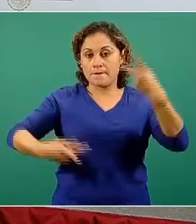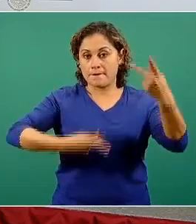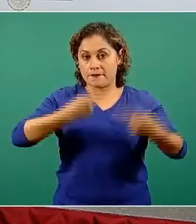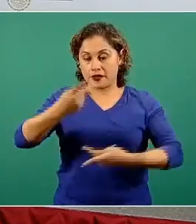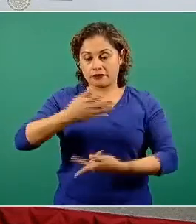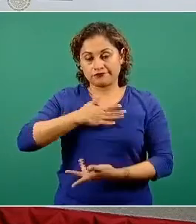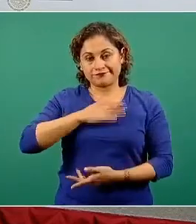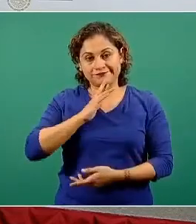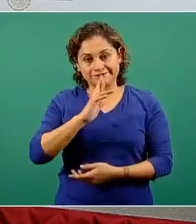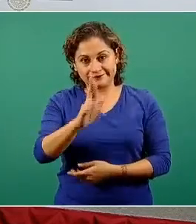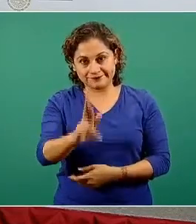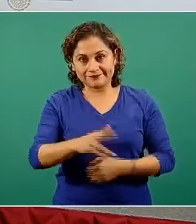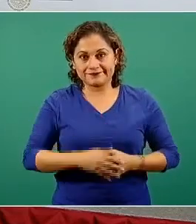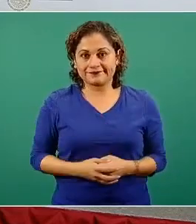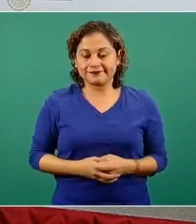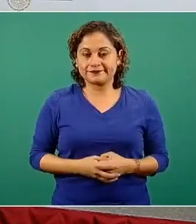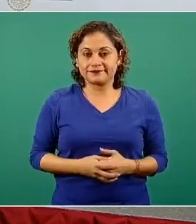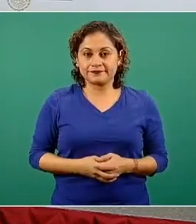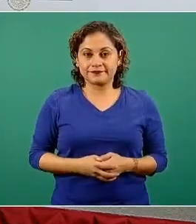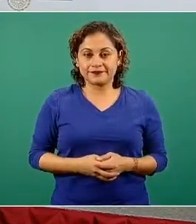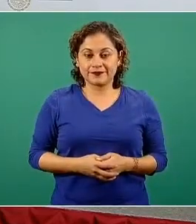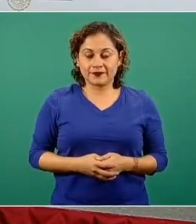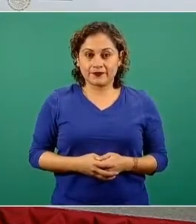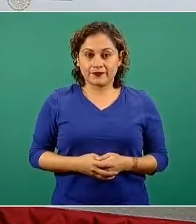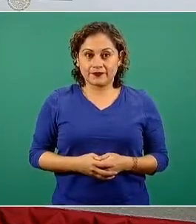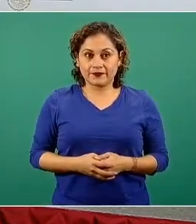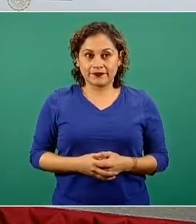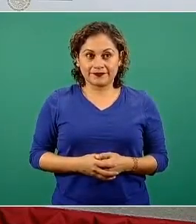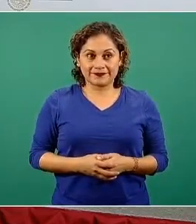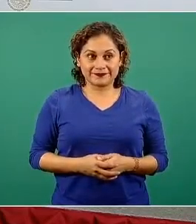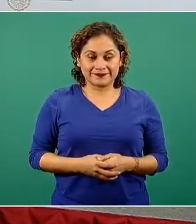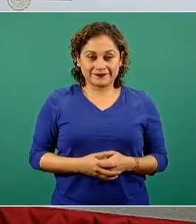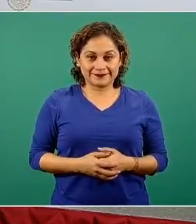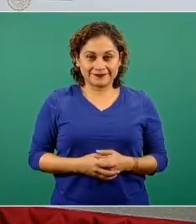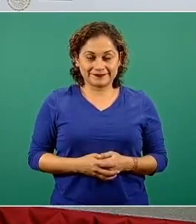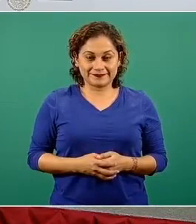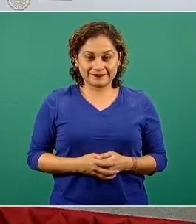Preguntas y respuestas por parte de la prensa, por favor.